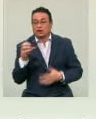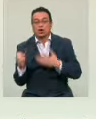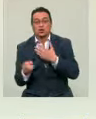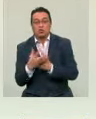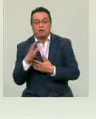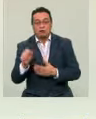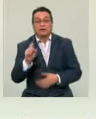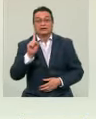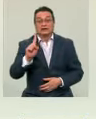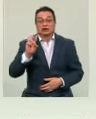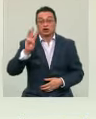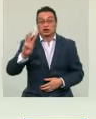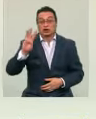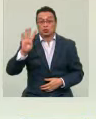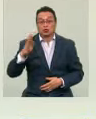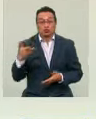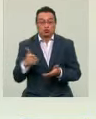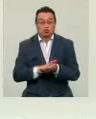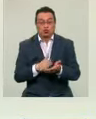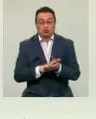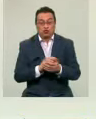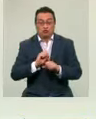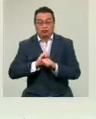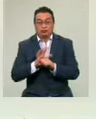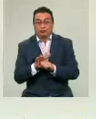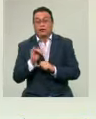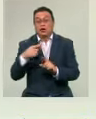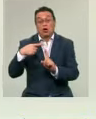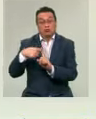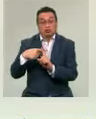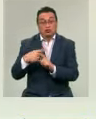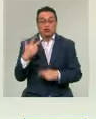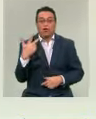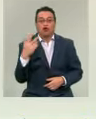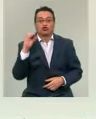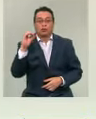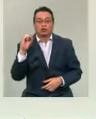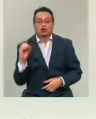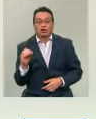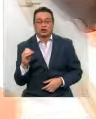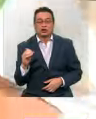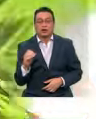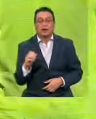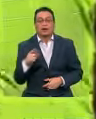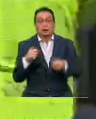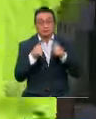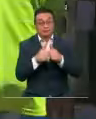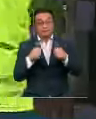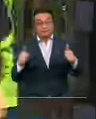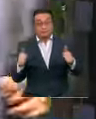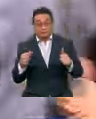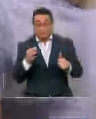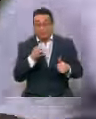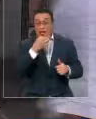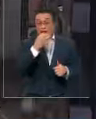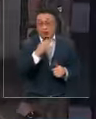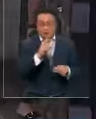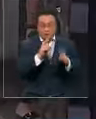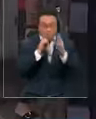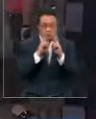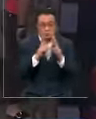nuevos, 134 fallecidos por COVID y una positividad de 8%. Las autoridades hicieron un llamado a